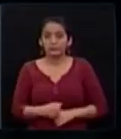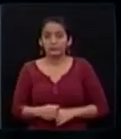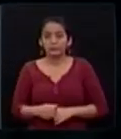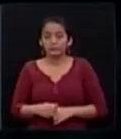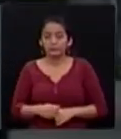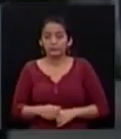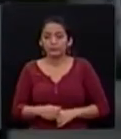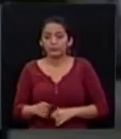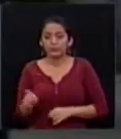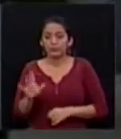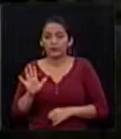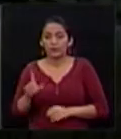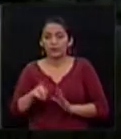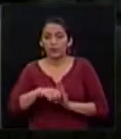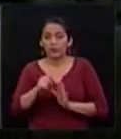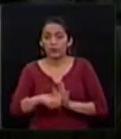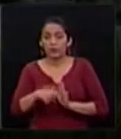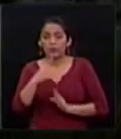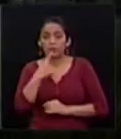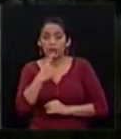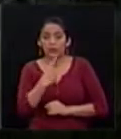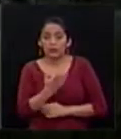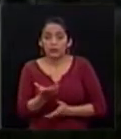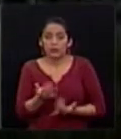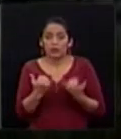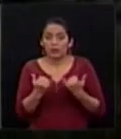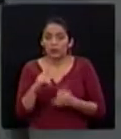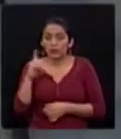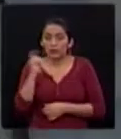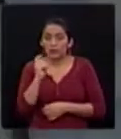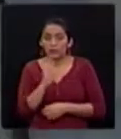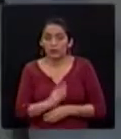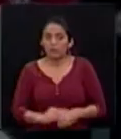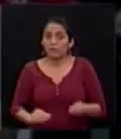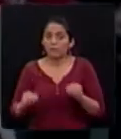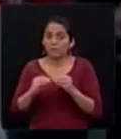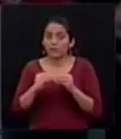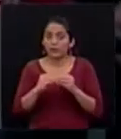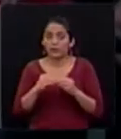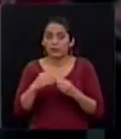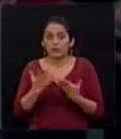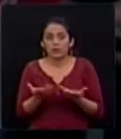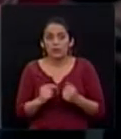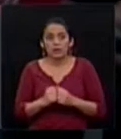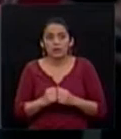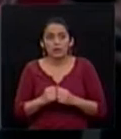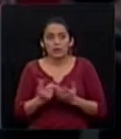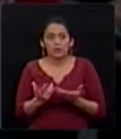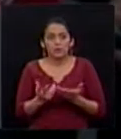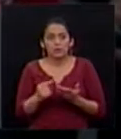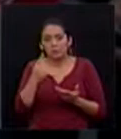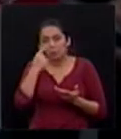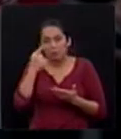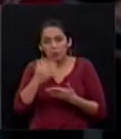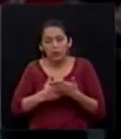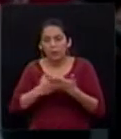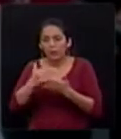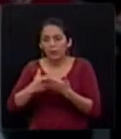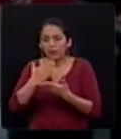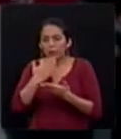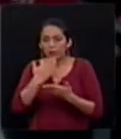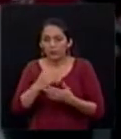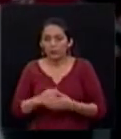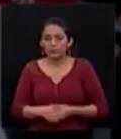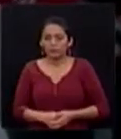de supuestas coimas, debería existir otro tratamiento judicial. Pero la conmoción de este delito tan grave